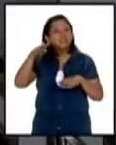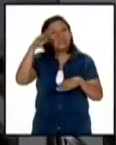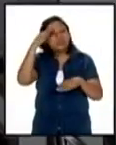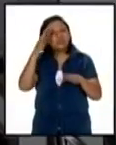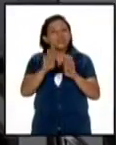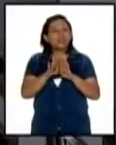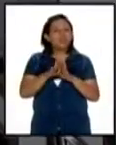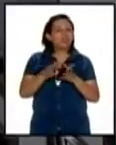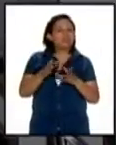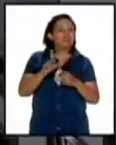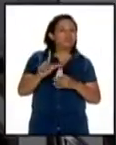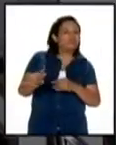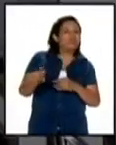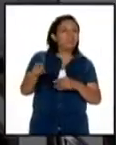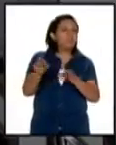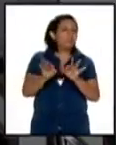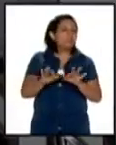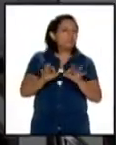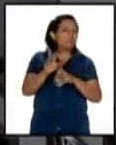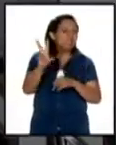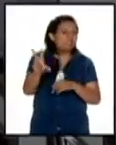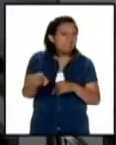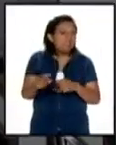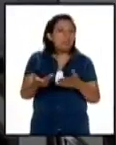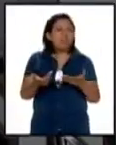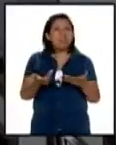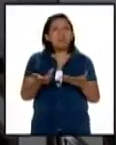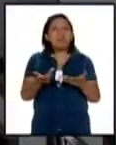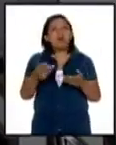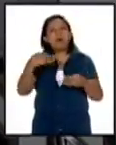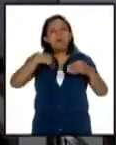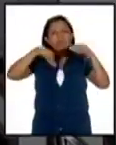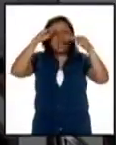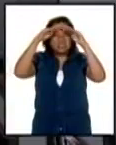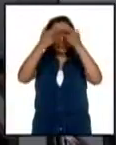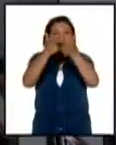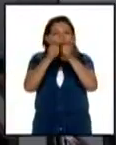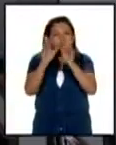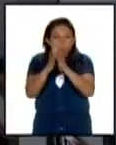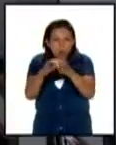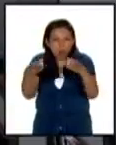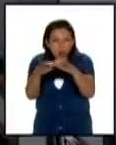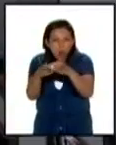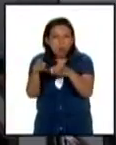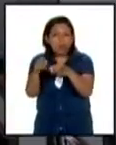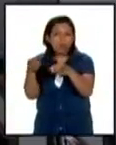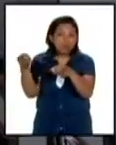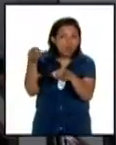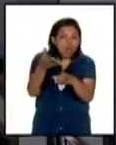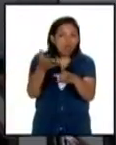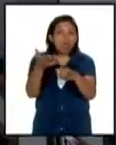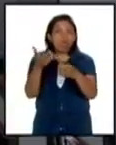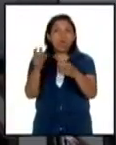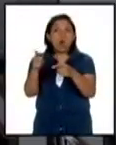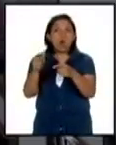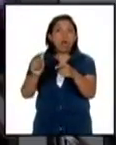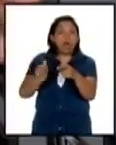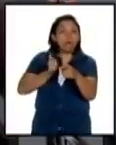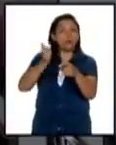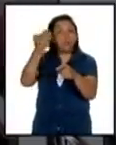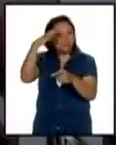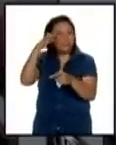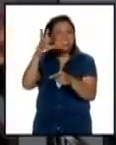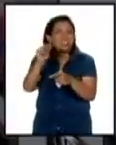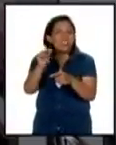nos parecen tan importantes, no nos parece que sean un grupo de población que aporta, que hay que aprovechar su experiencia, es parte